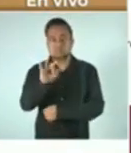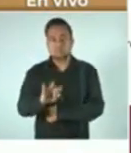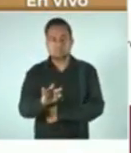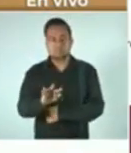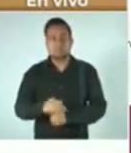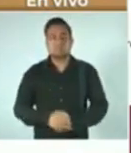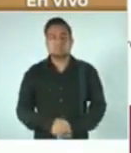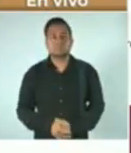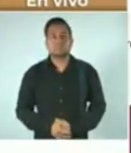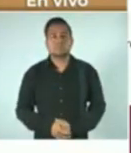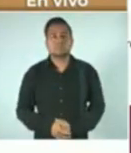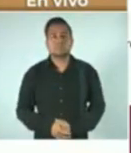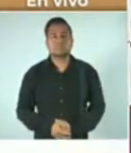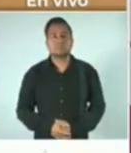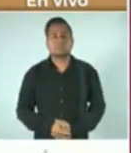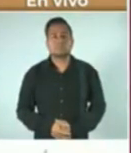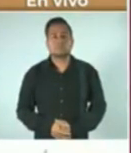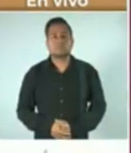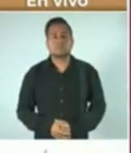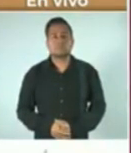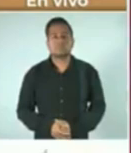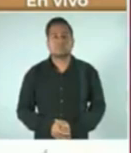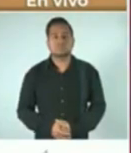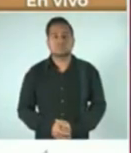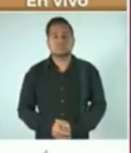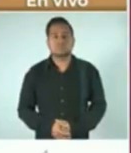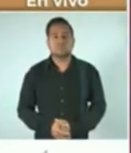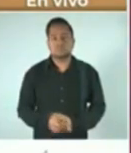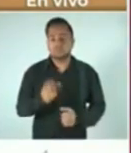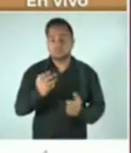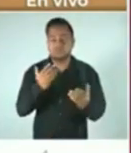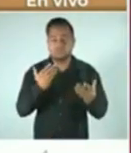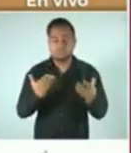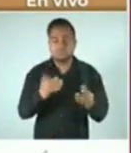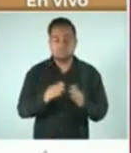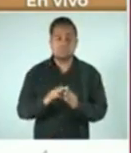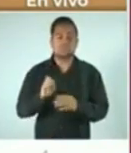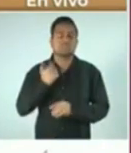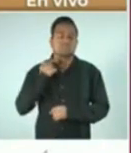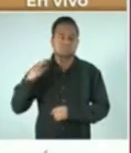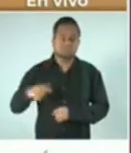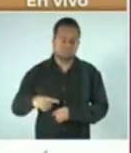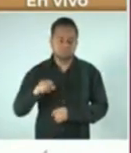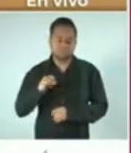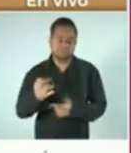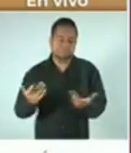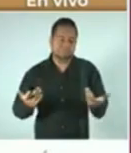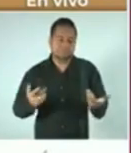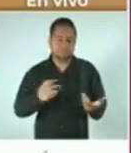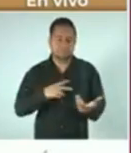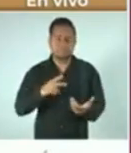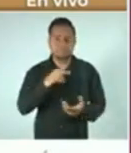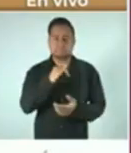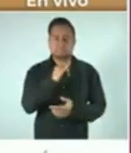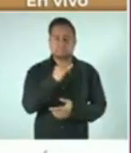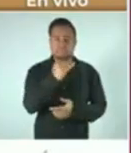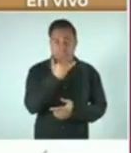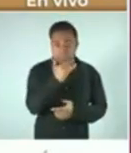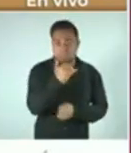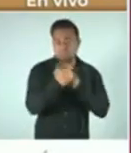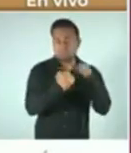favor. O sea, la comparativa ya frente al anterior gobierno, ahí sí la consideran, julio